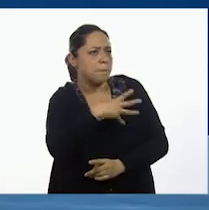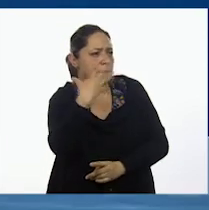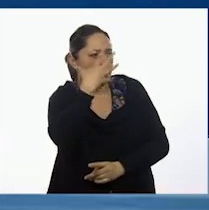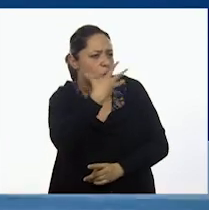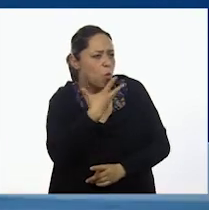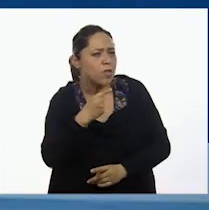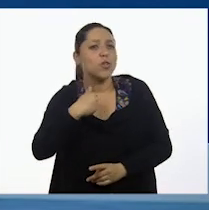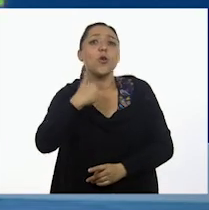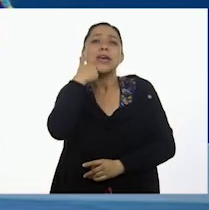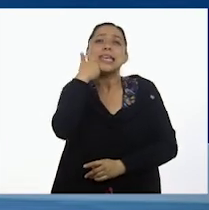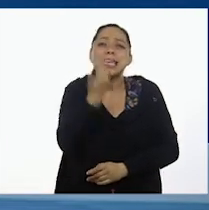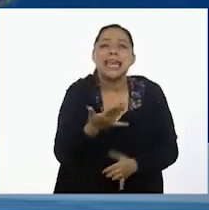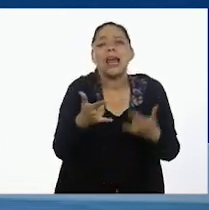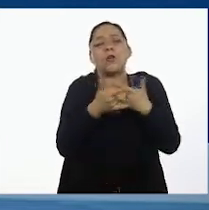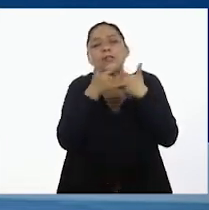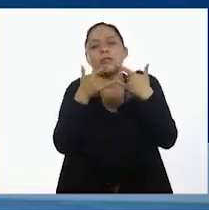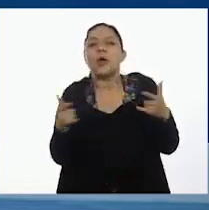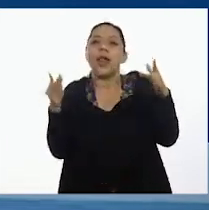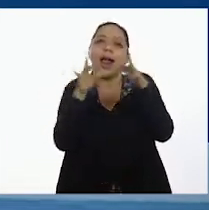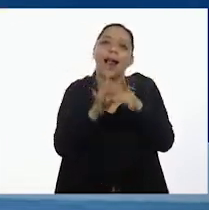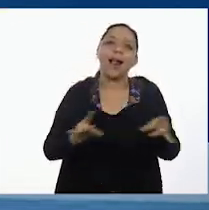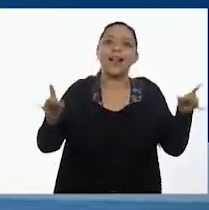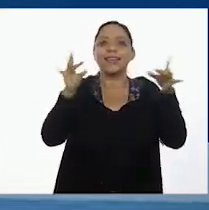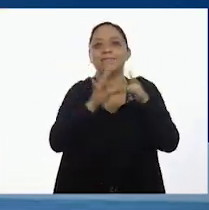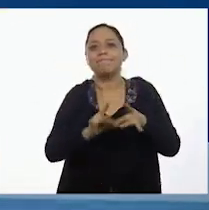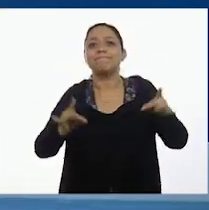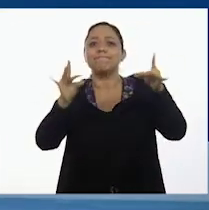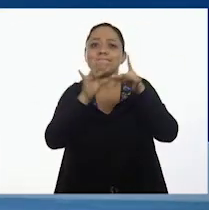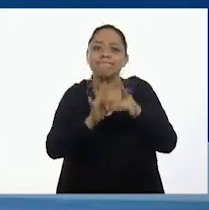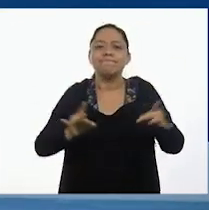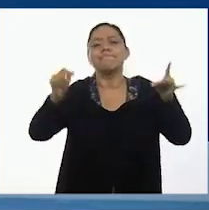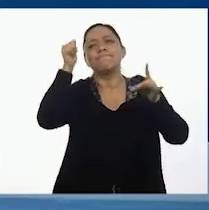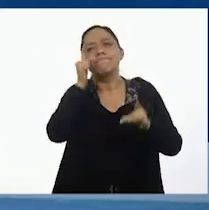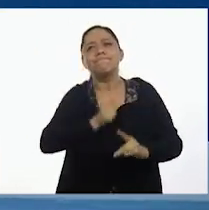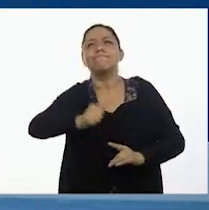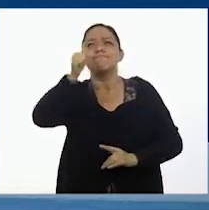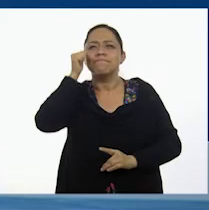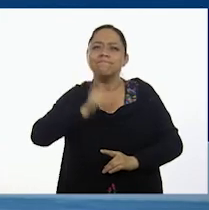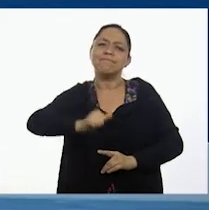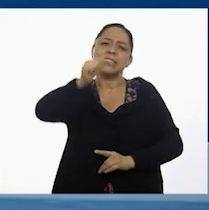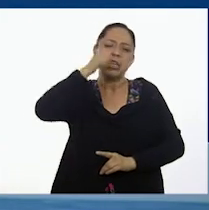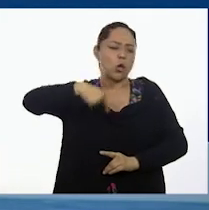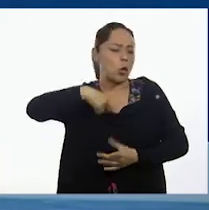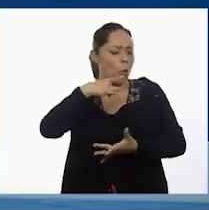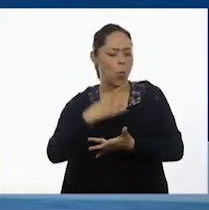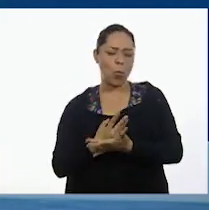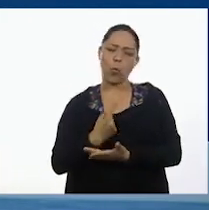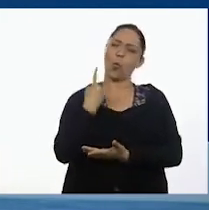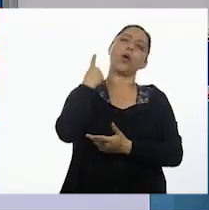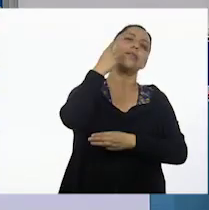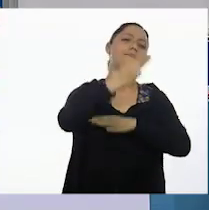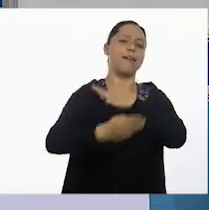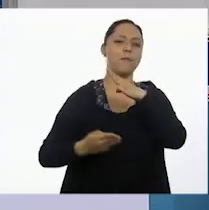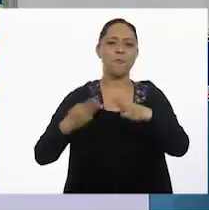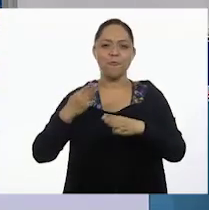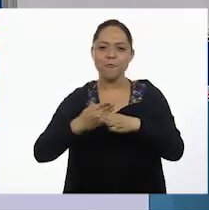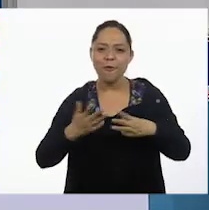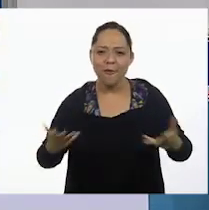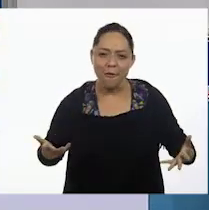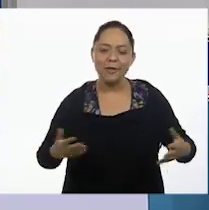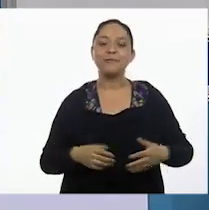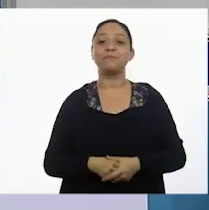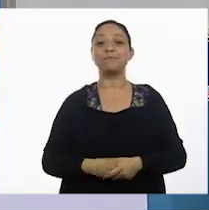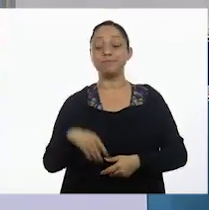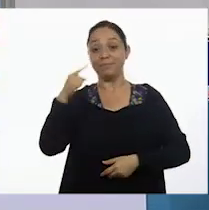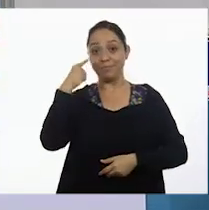mejor contador de historias contadas que se cuentan y que ha habido y habrá en todo el mundo. Mira,